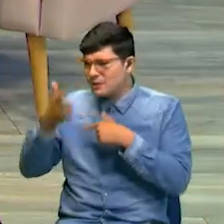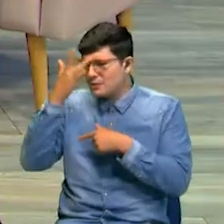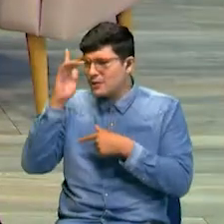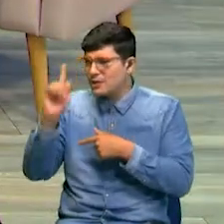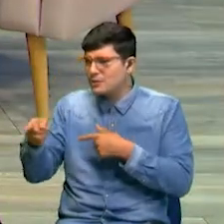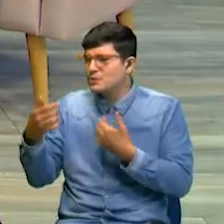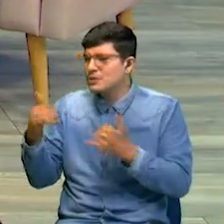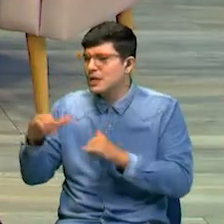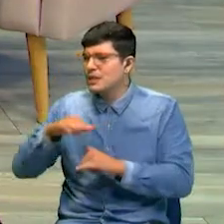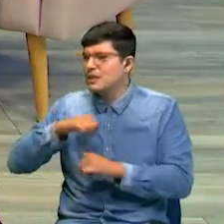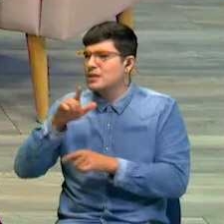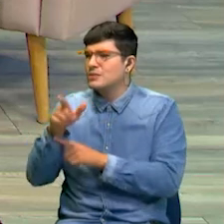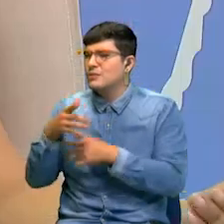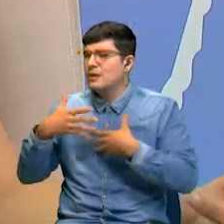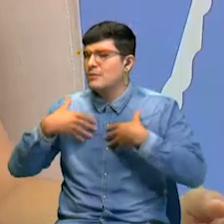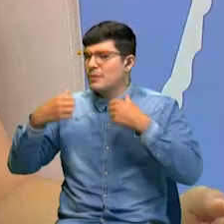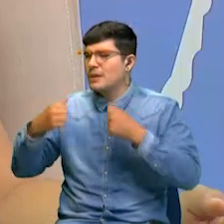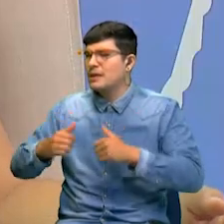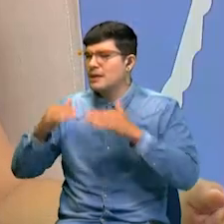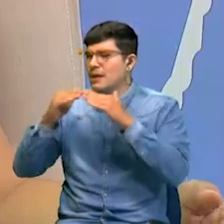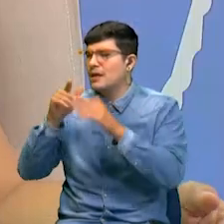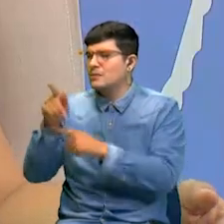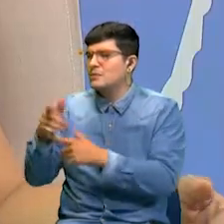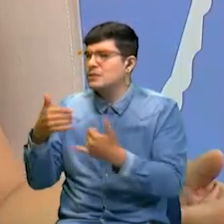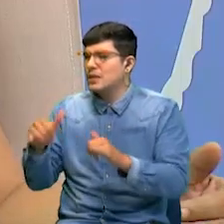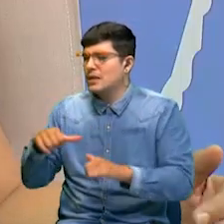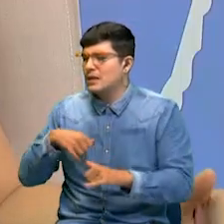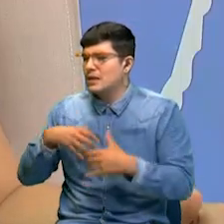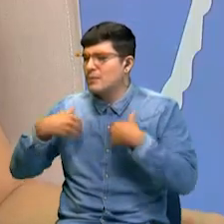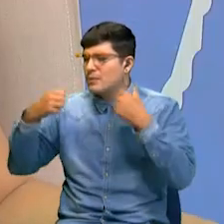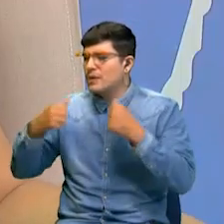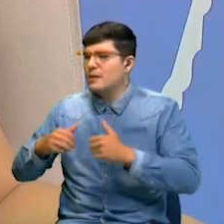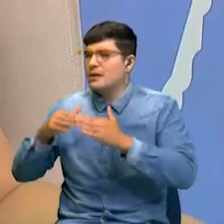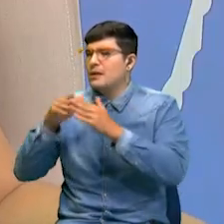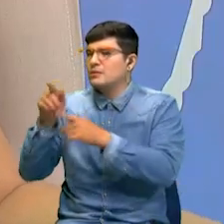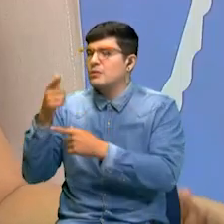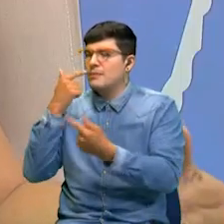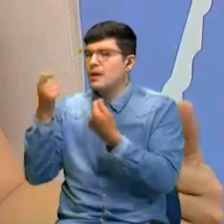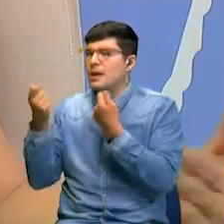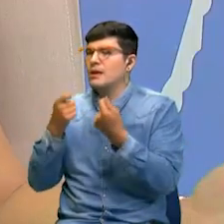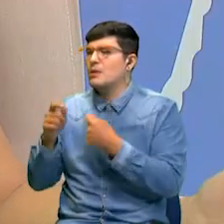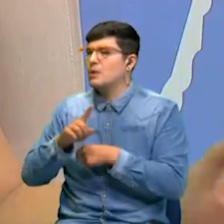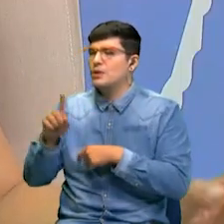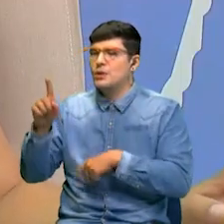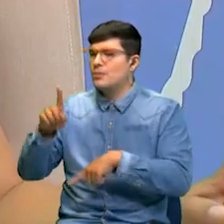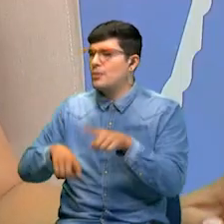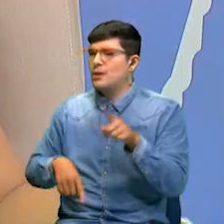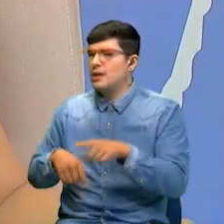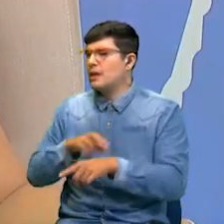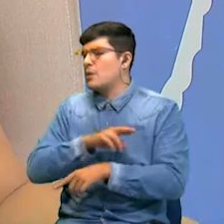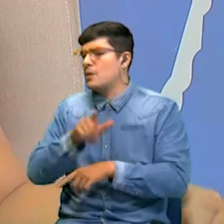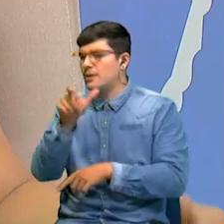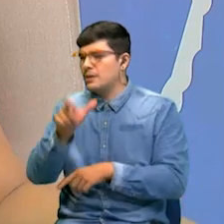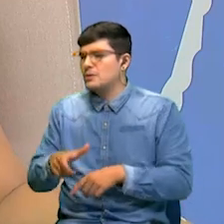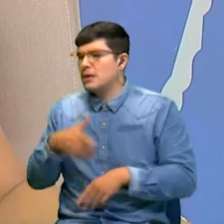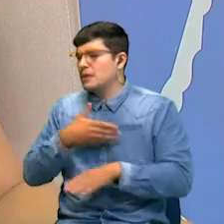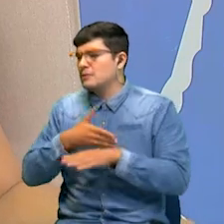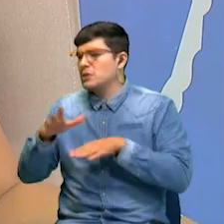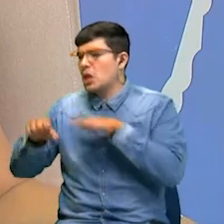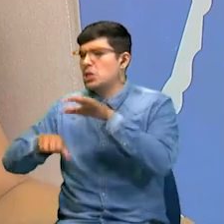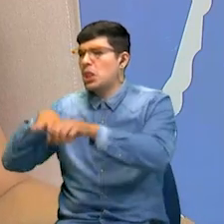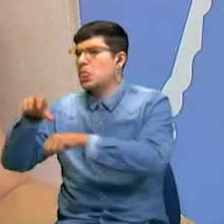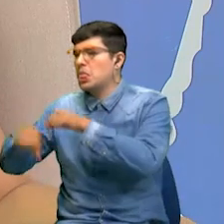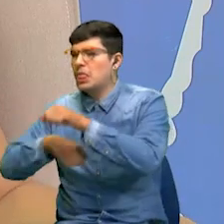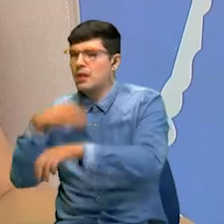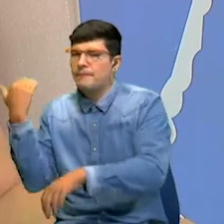la propiedad. Uh-huh. Entonces, si ellos ya tienen la propiedad del inmueble y no pueden entonces el otro venir a apropiarse de una